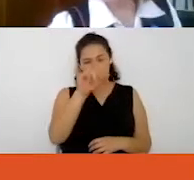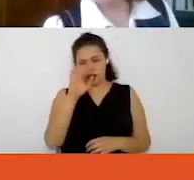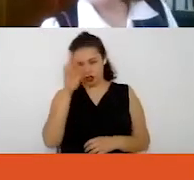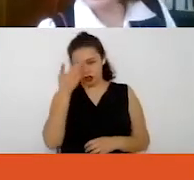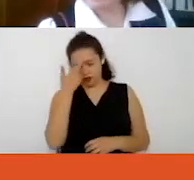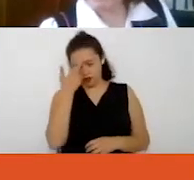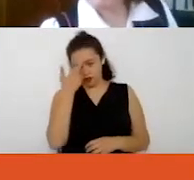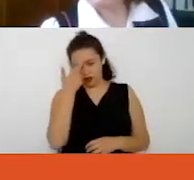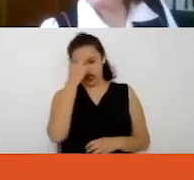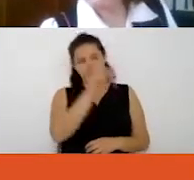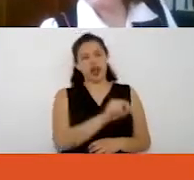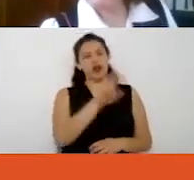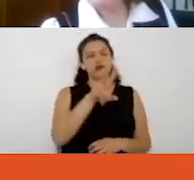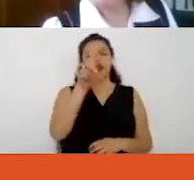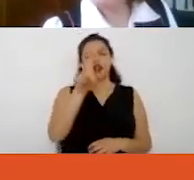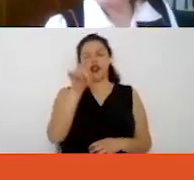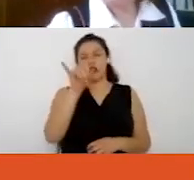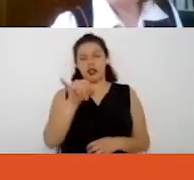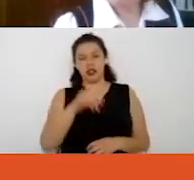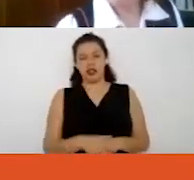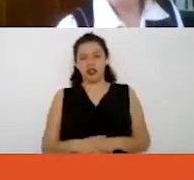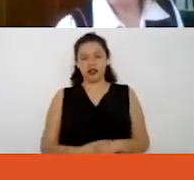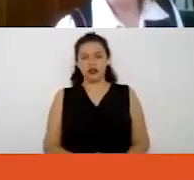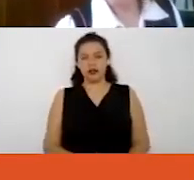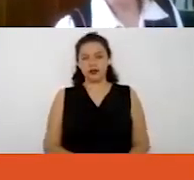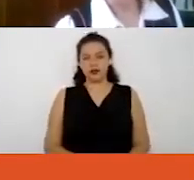Sí, A-V-D-I. sí.